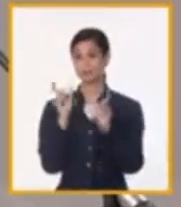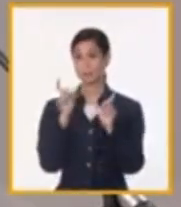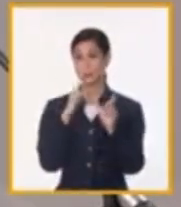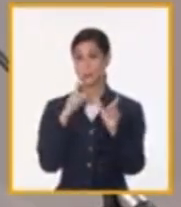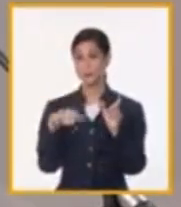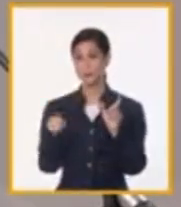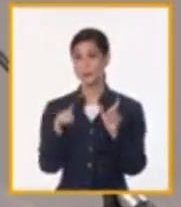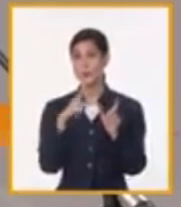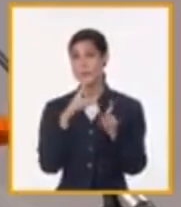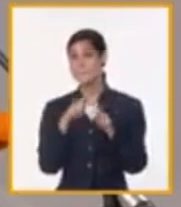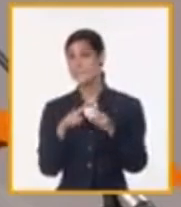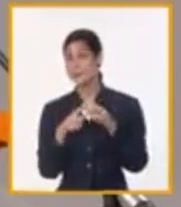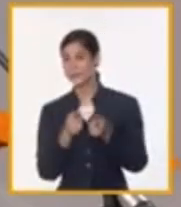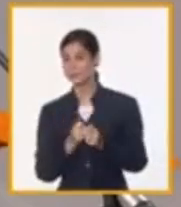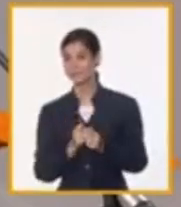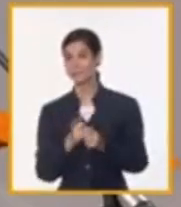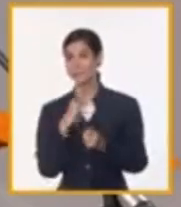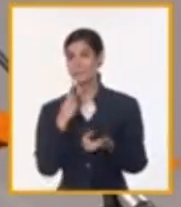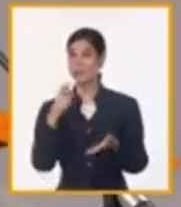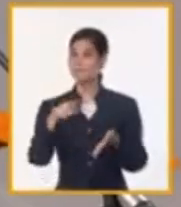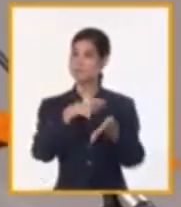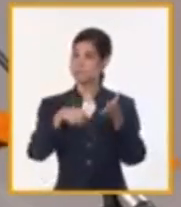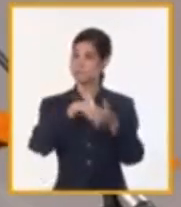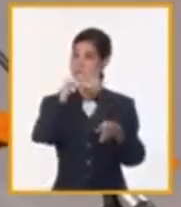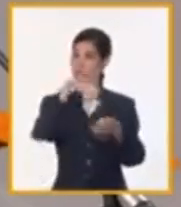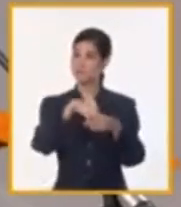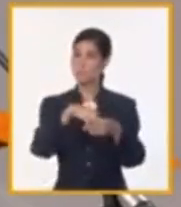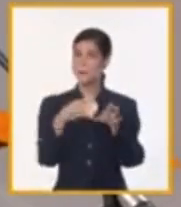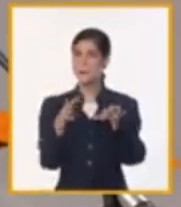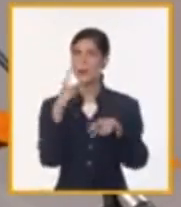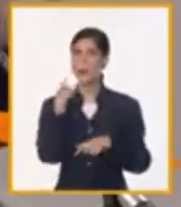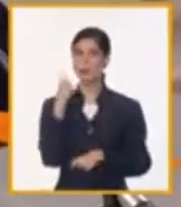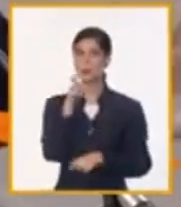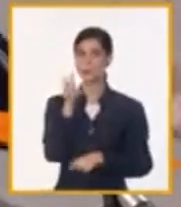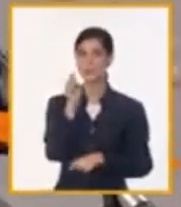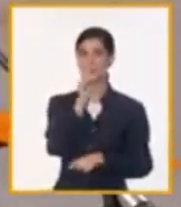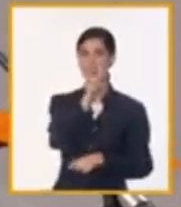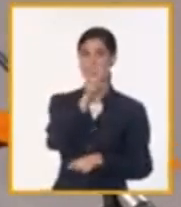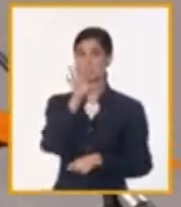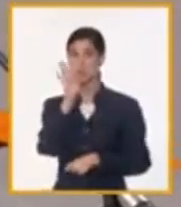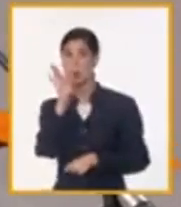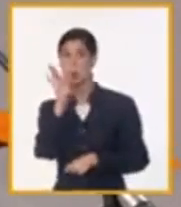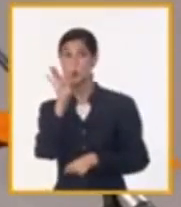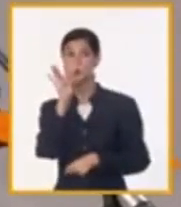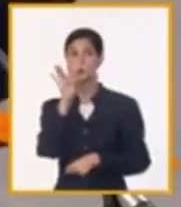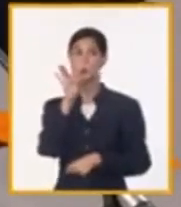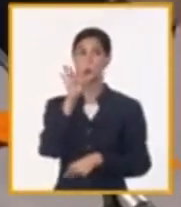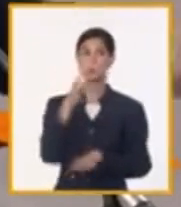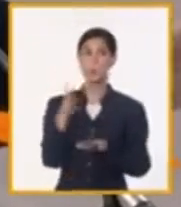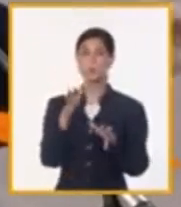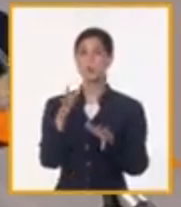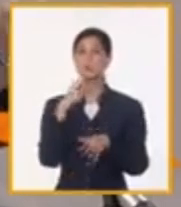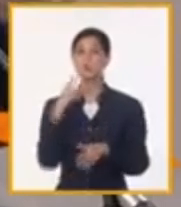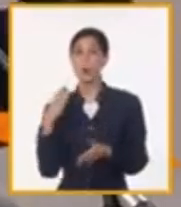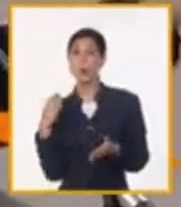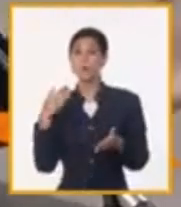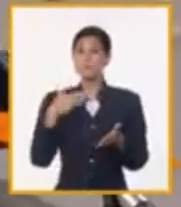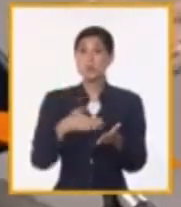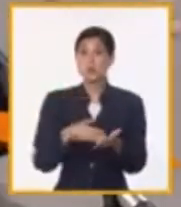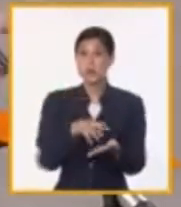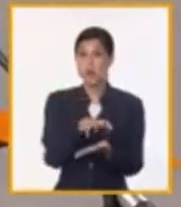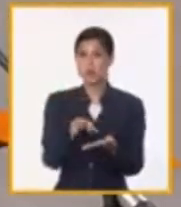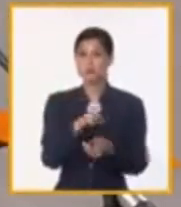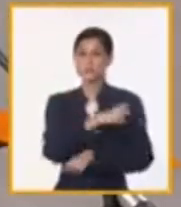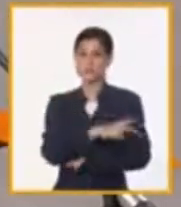a los últimos procesos electorales por ejemplo 2018 y eventualmente yo llegué en el 2017 a Venezuela cuando acababan de